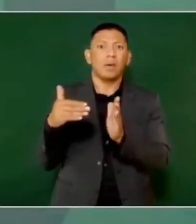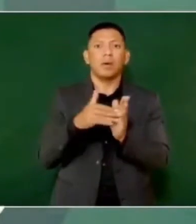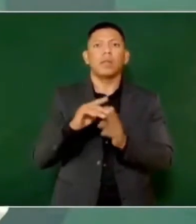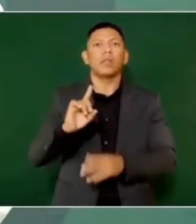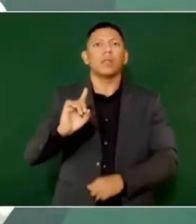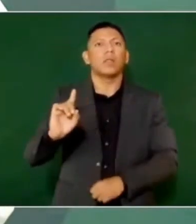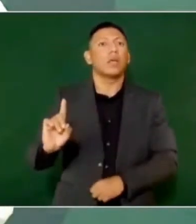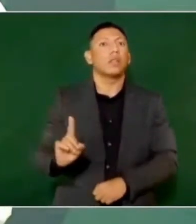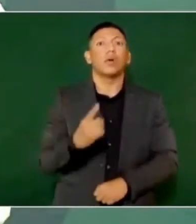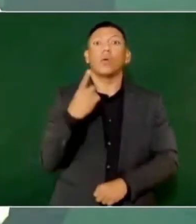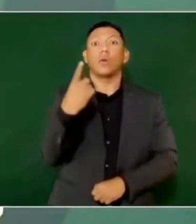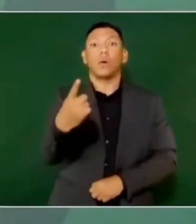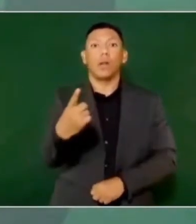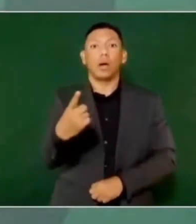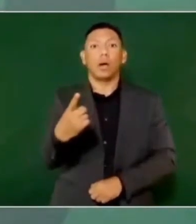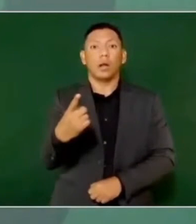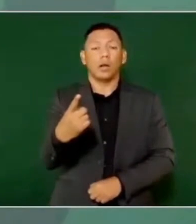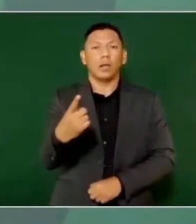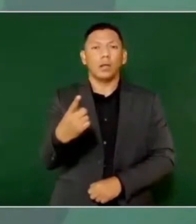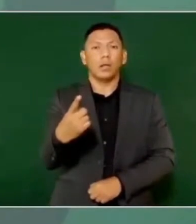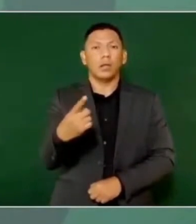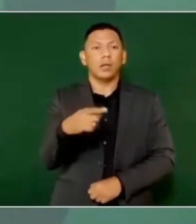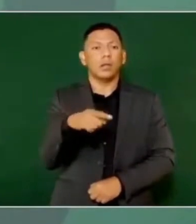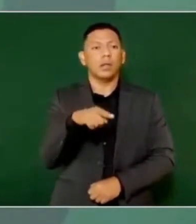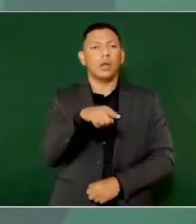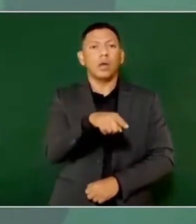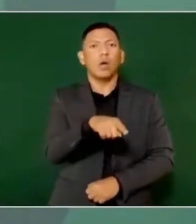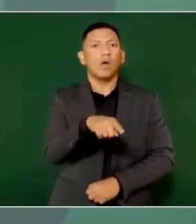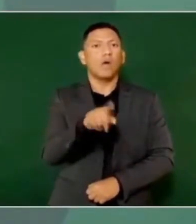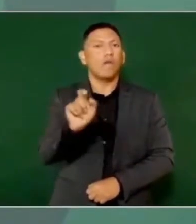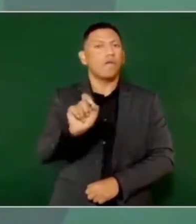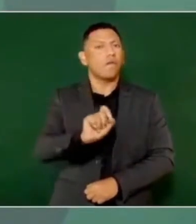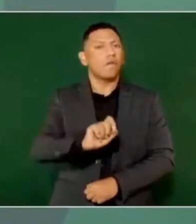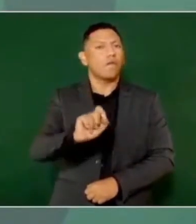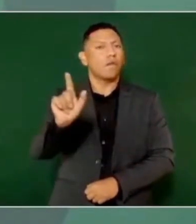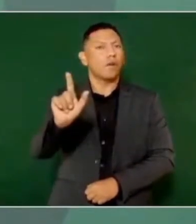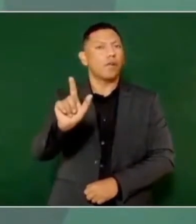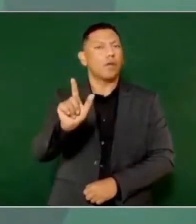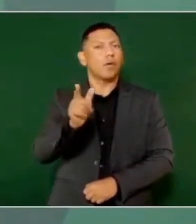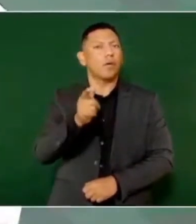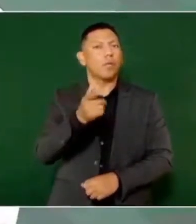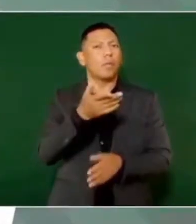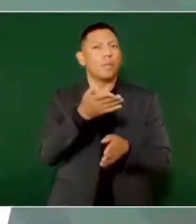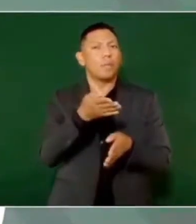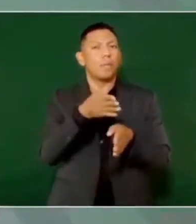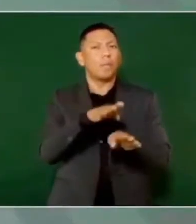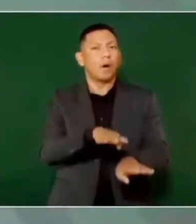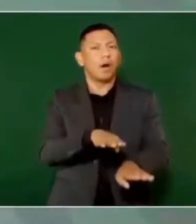100,000 millones de dólares de un banco famoso de Estados Unidos hacia Suiza,